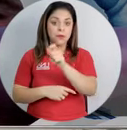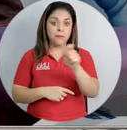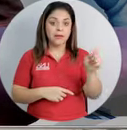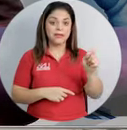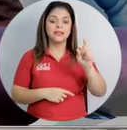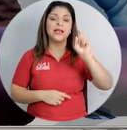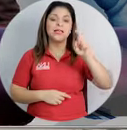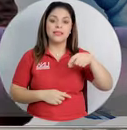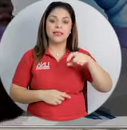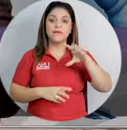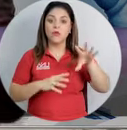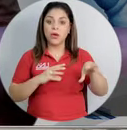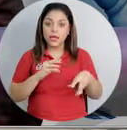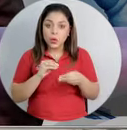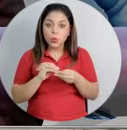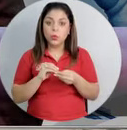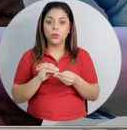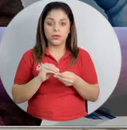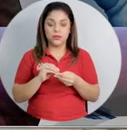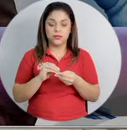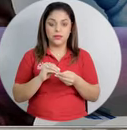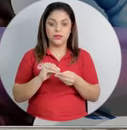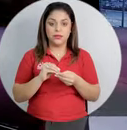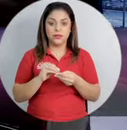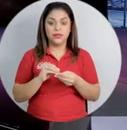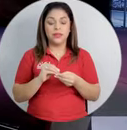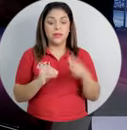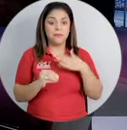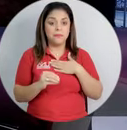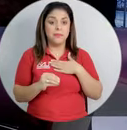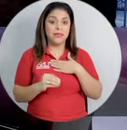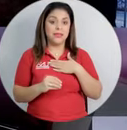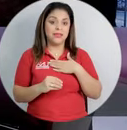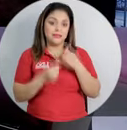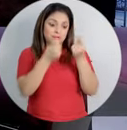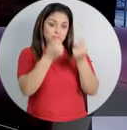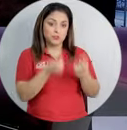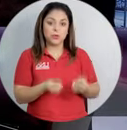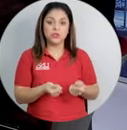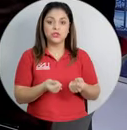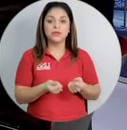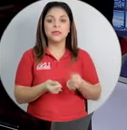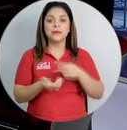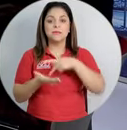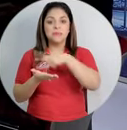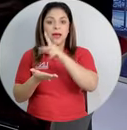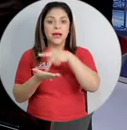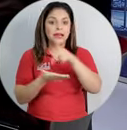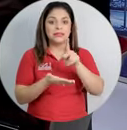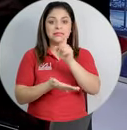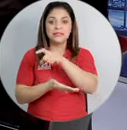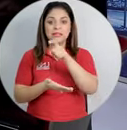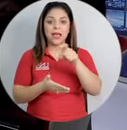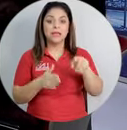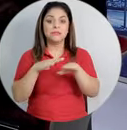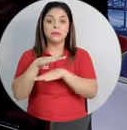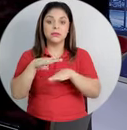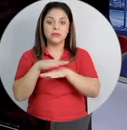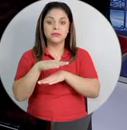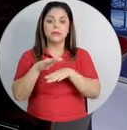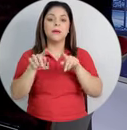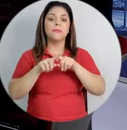que incluir dentro de mi flujo de caja, llamémoslo así, tengo que incluir no solamente cubrir las necesidades